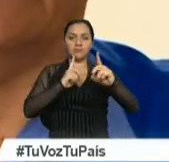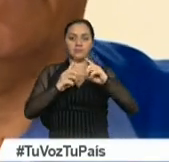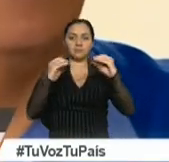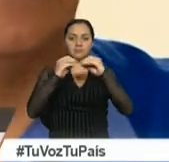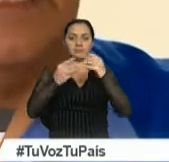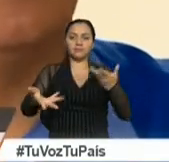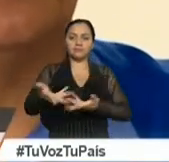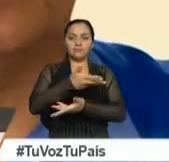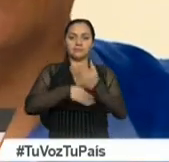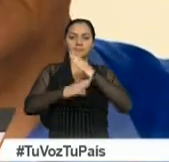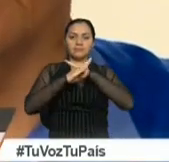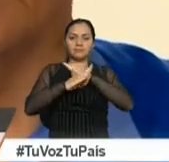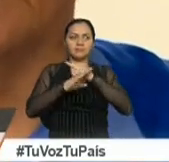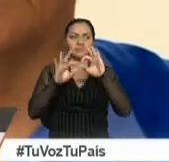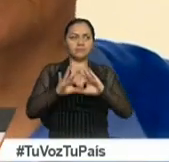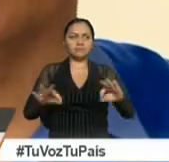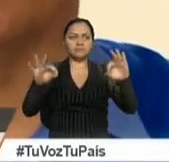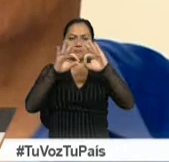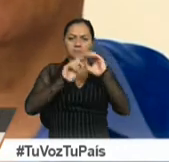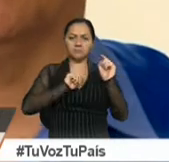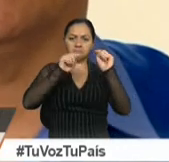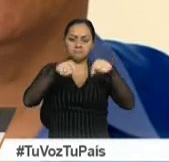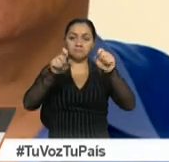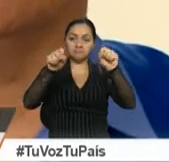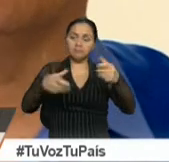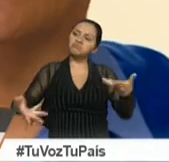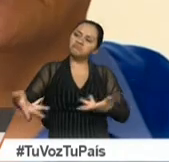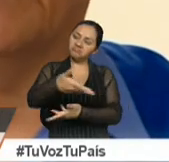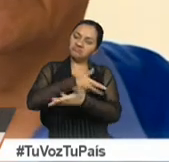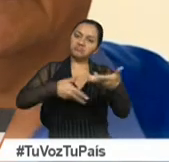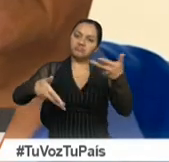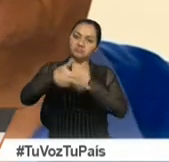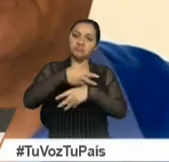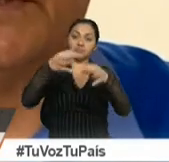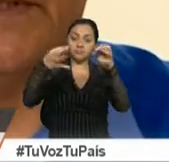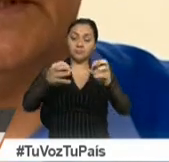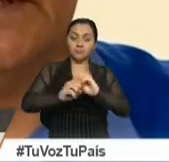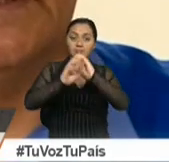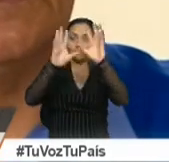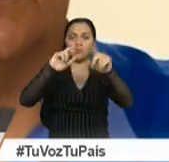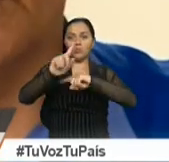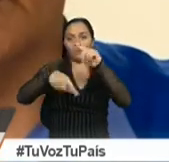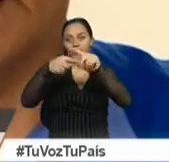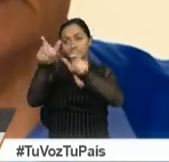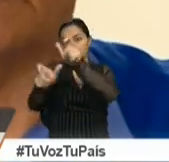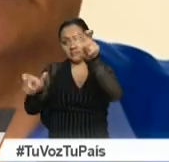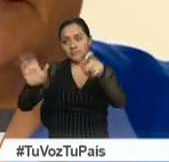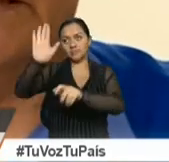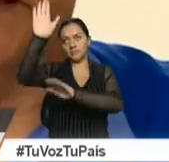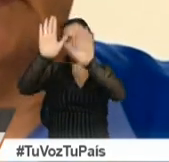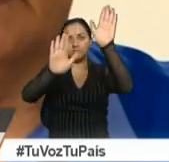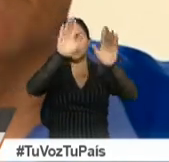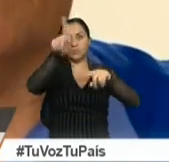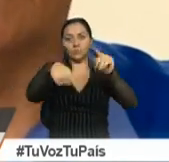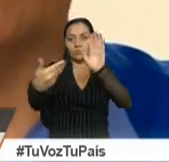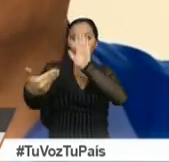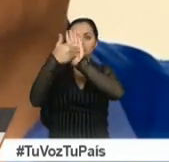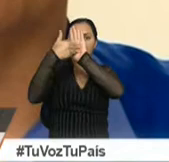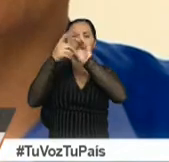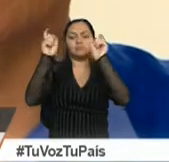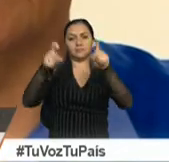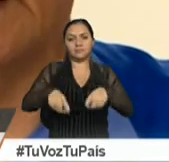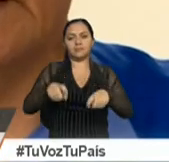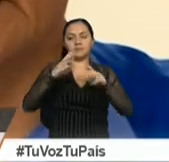para la defensa, a eso hemos venido, y consideramos de que efectivamente las voces que en contra, que se levanten,